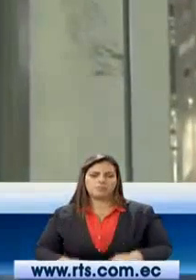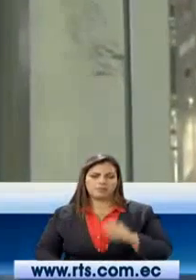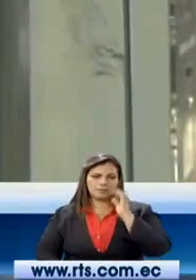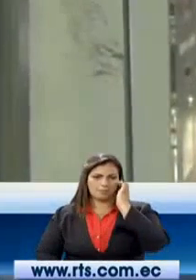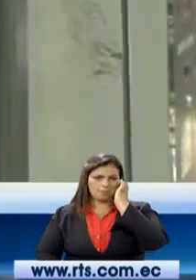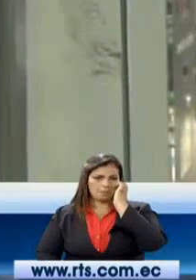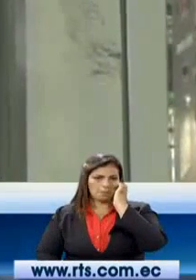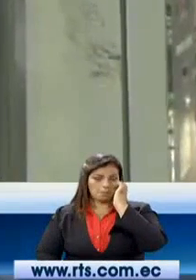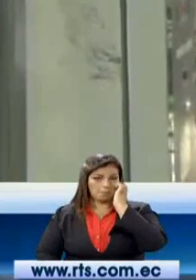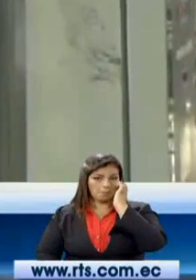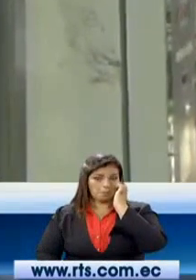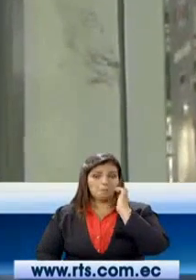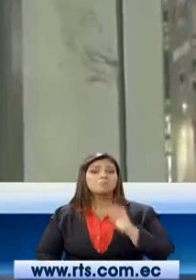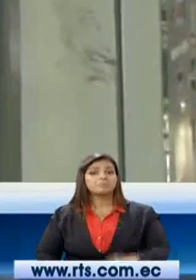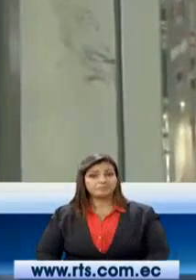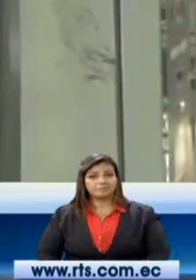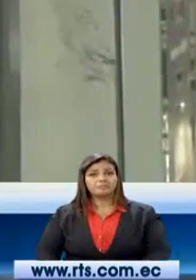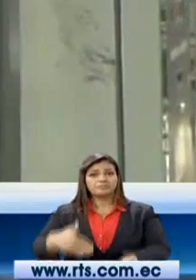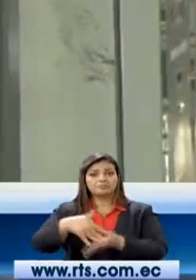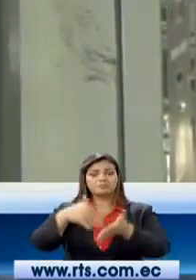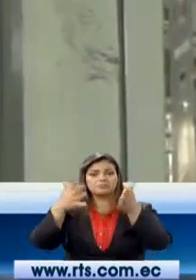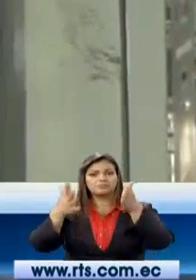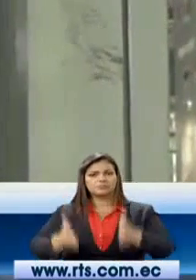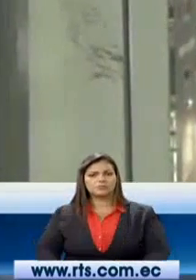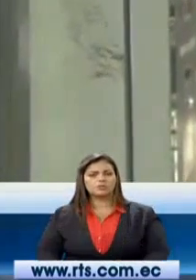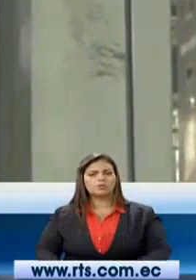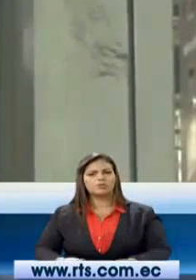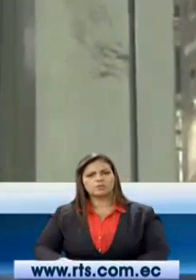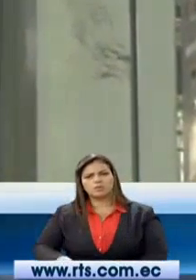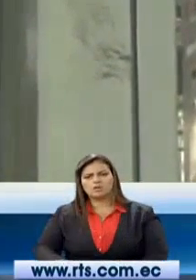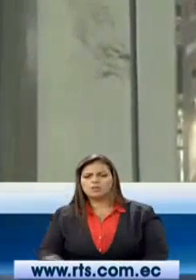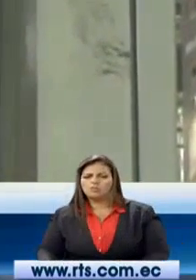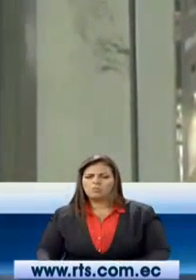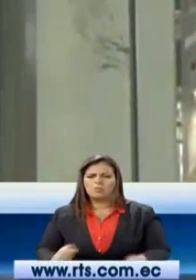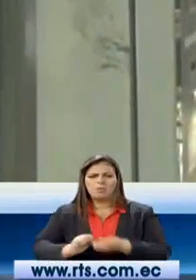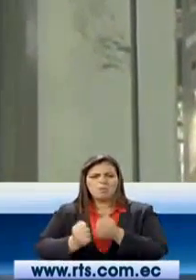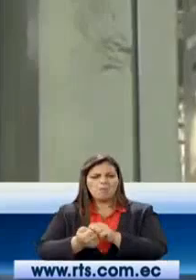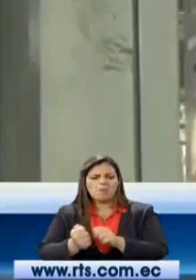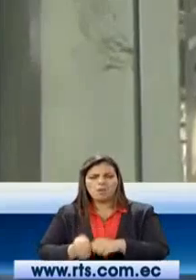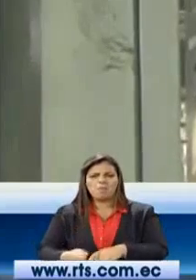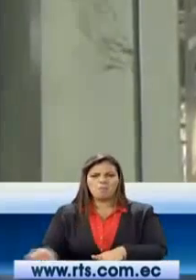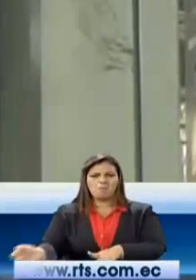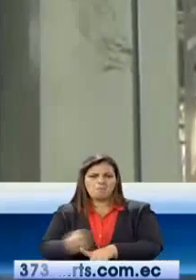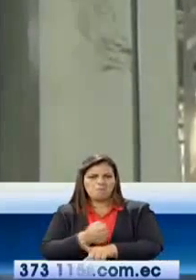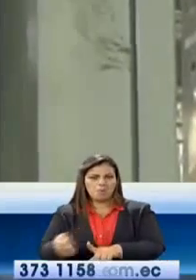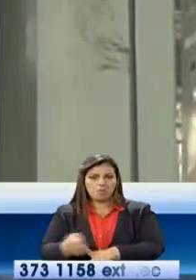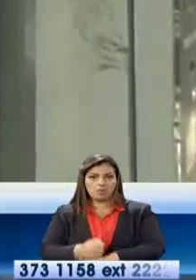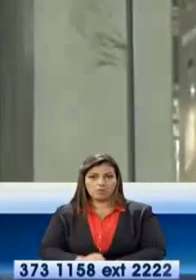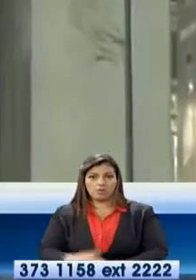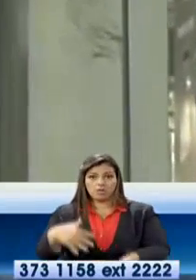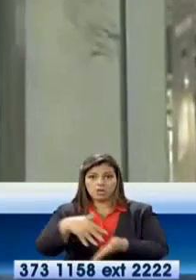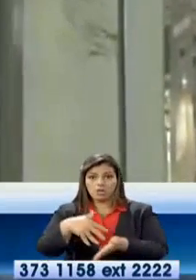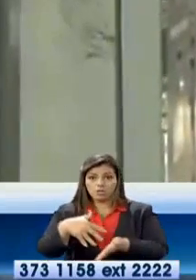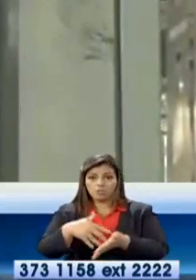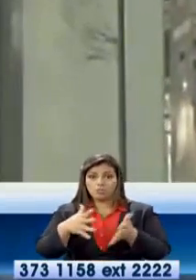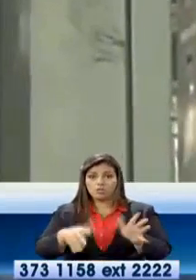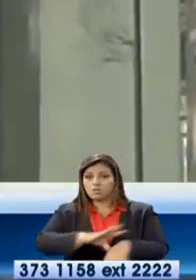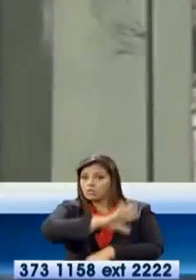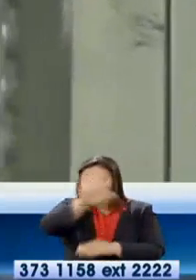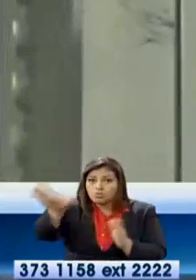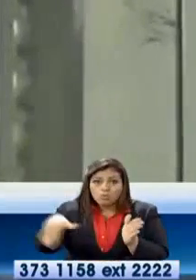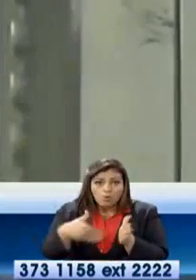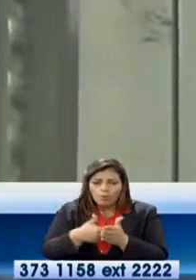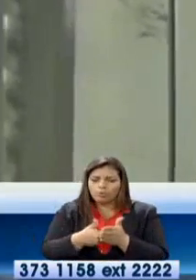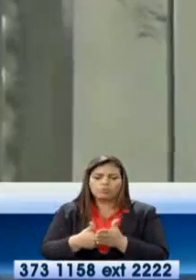veces actos vandálicos, en las ciertas paradas de la Metrovía. No son todos los estudiantes, son un grupo de